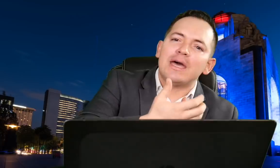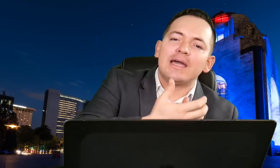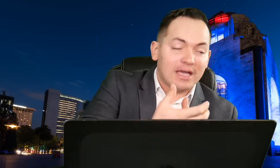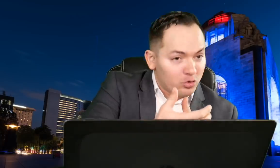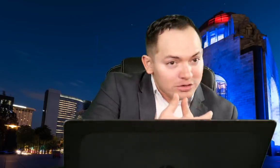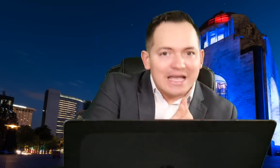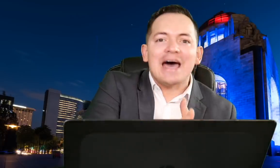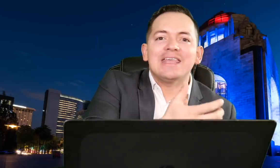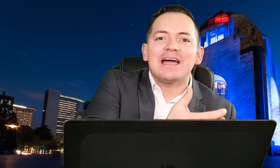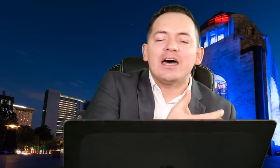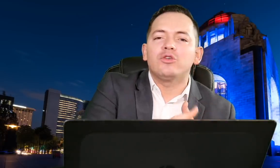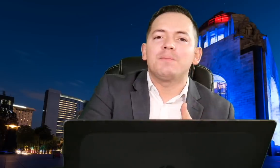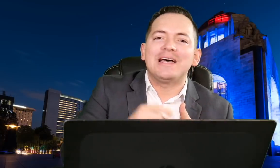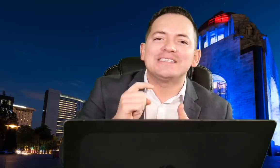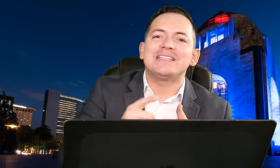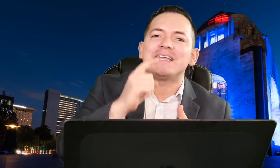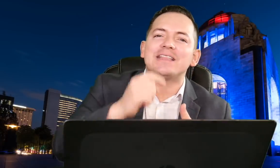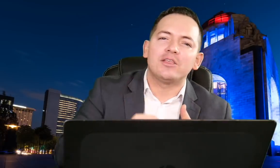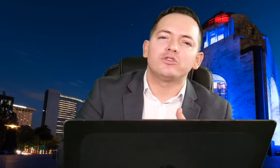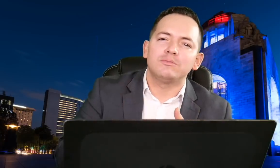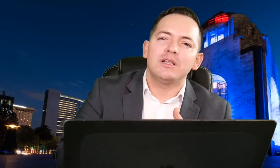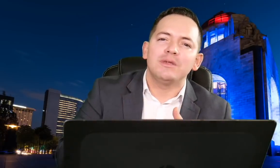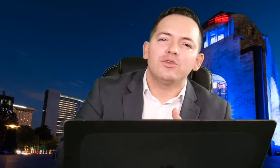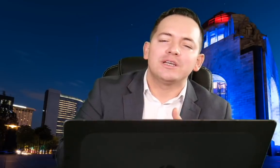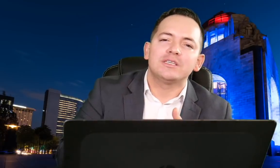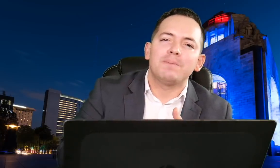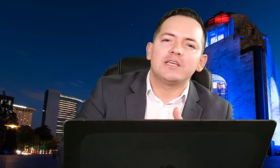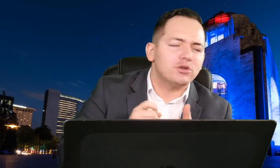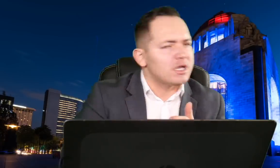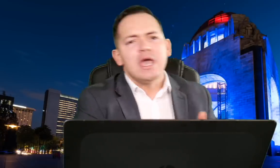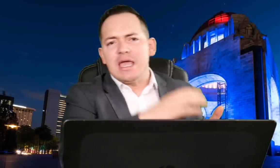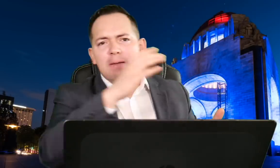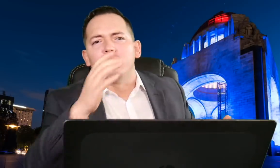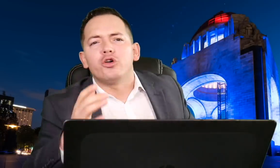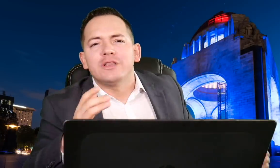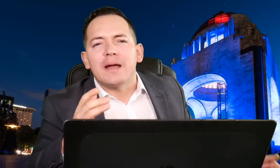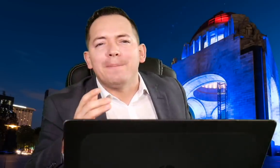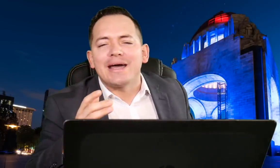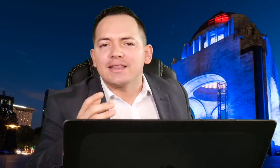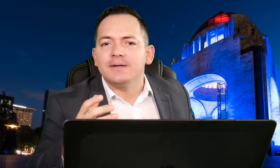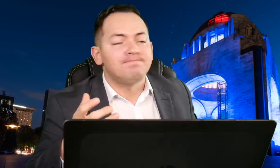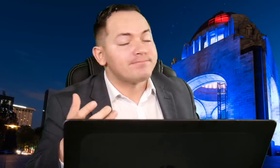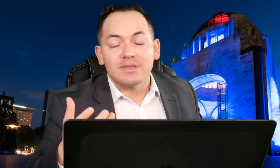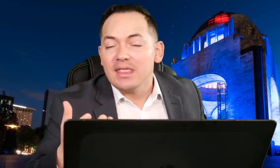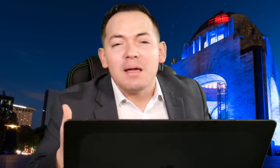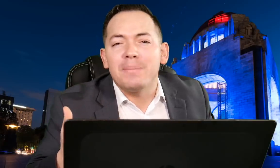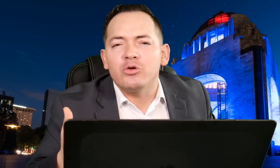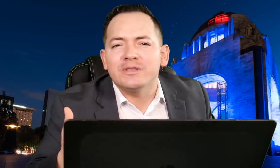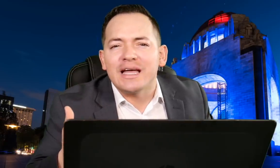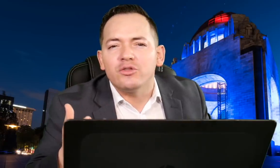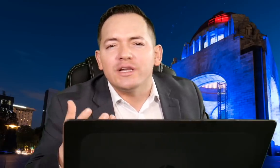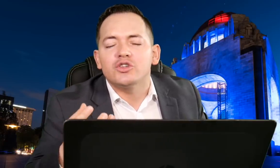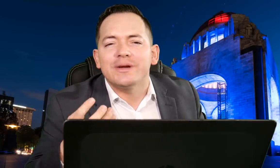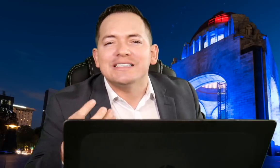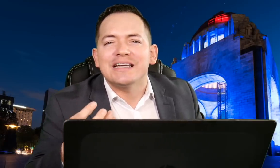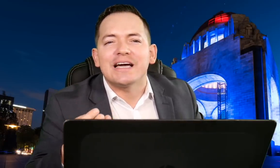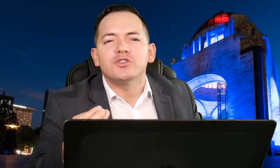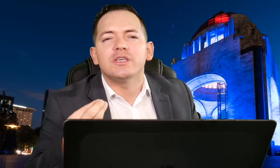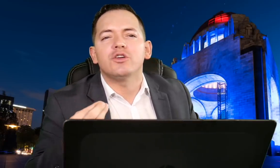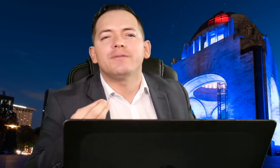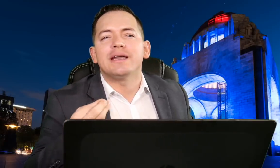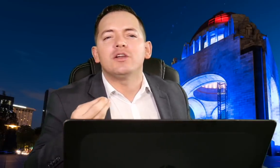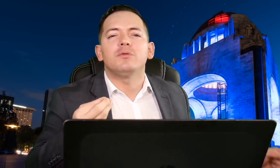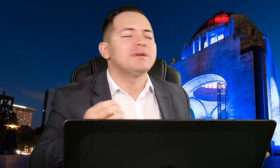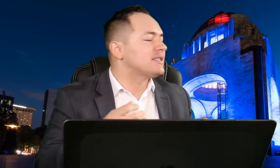megadeuda que nos ha dejado de más de 32 mil millones de pesos y por otra parte preguntándoles sobre este